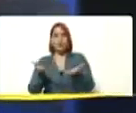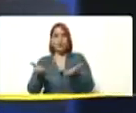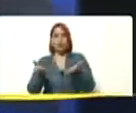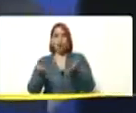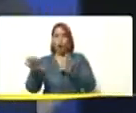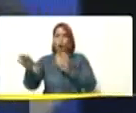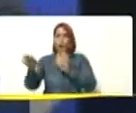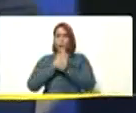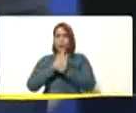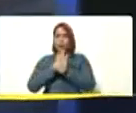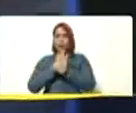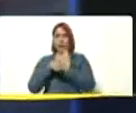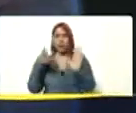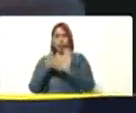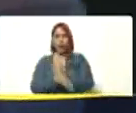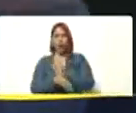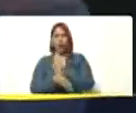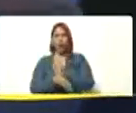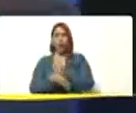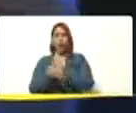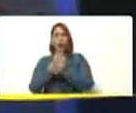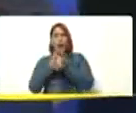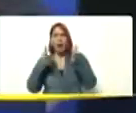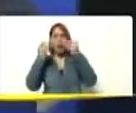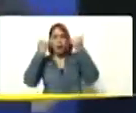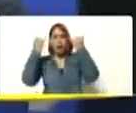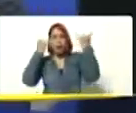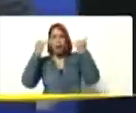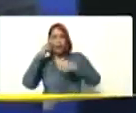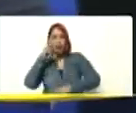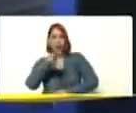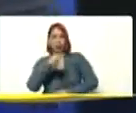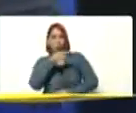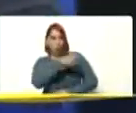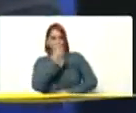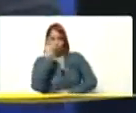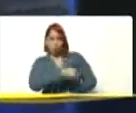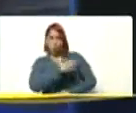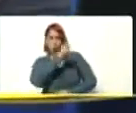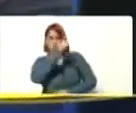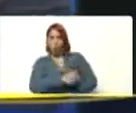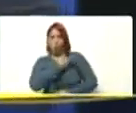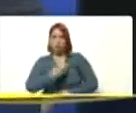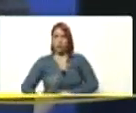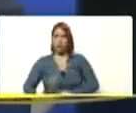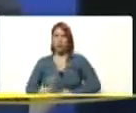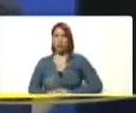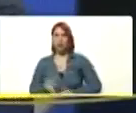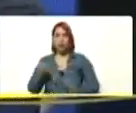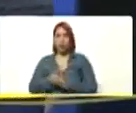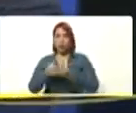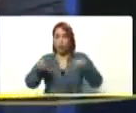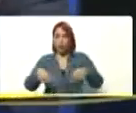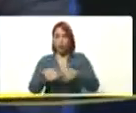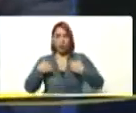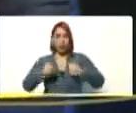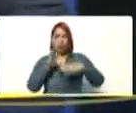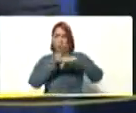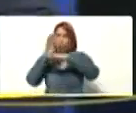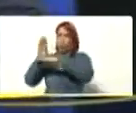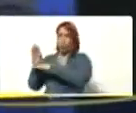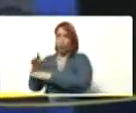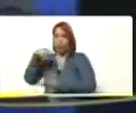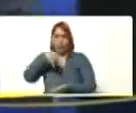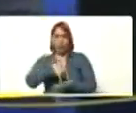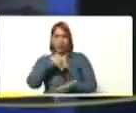copiándome de esa gran idea, de esa gran visión que usted tuvo, mi comandante presidente, de los cuadrantes de seguridad enclavados